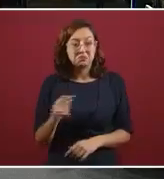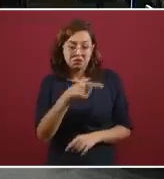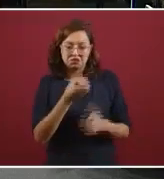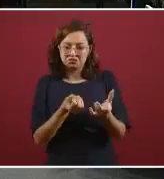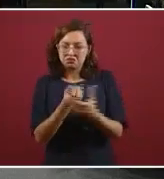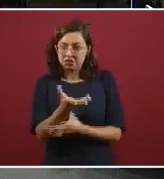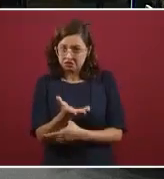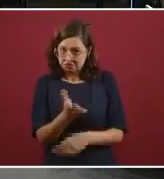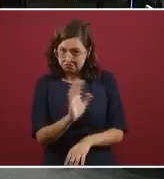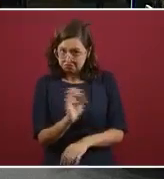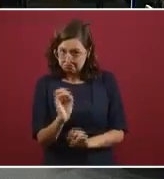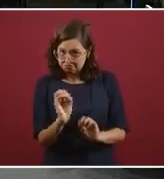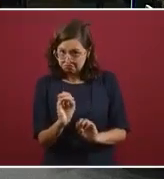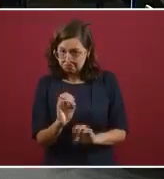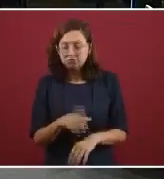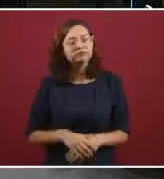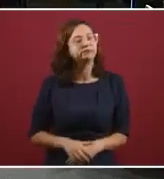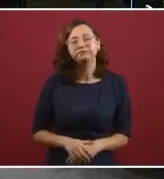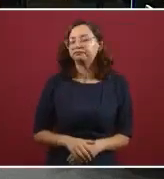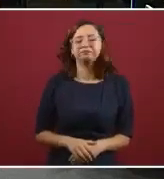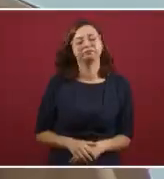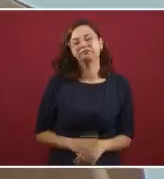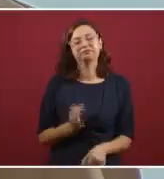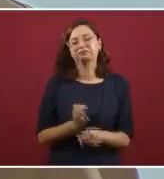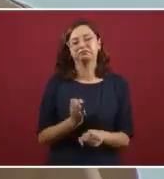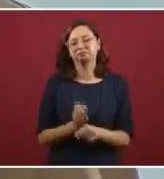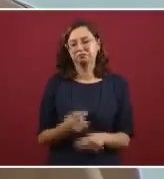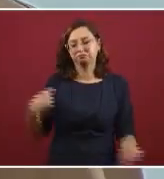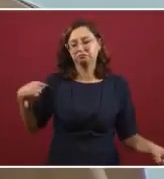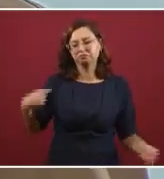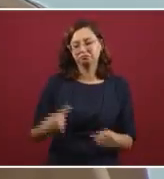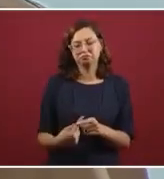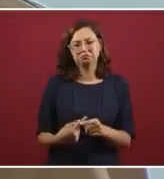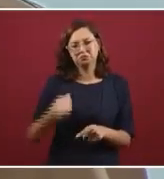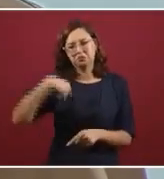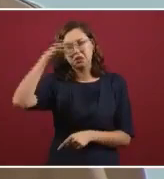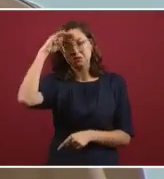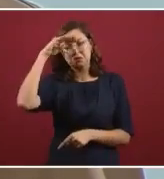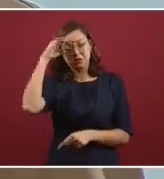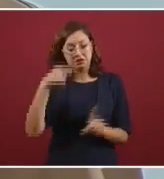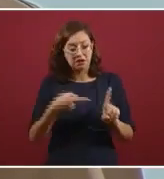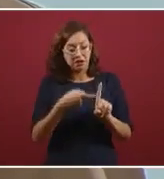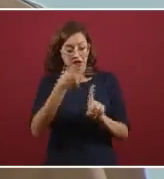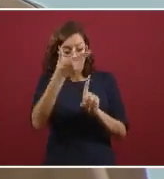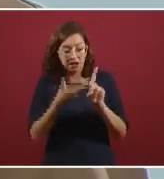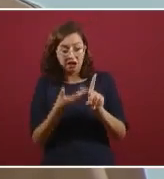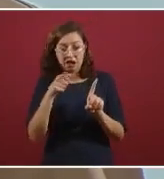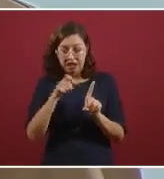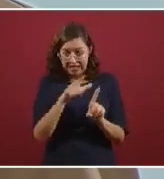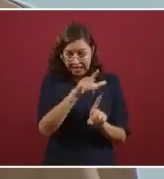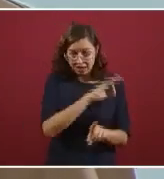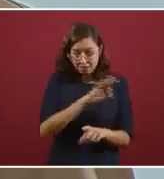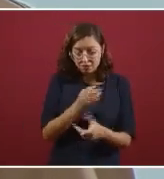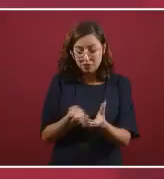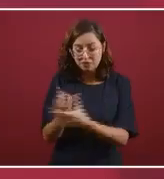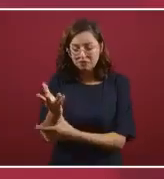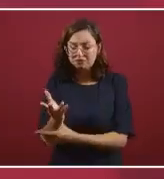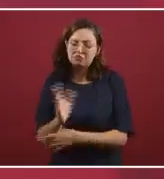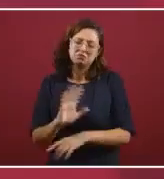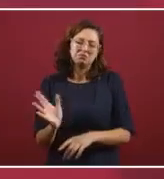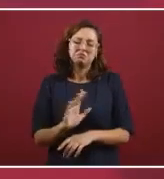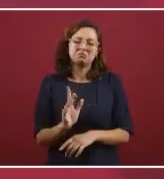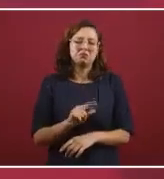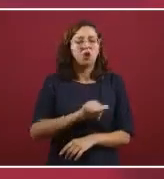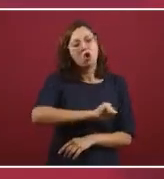saliera? En este caso, hasta ahora no hay ningún indicio de los que tenemos referentes de los 50 personas que pudieran tener